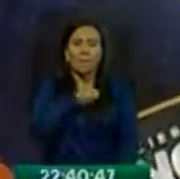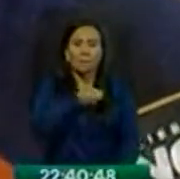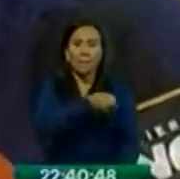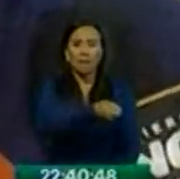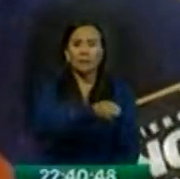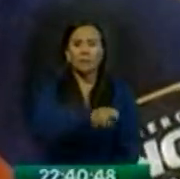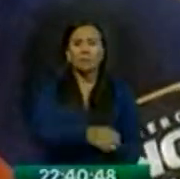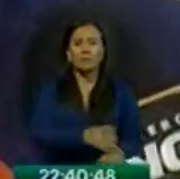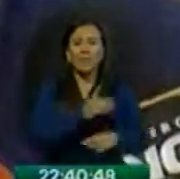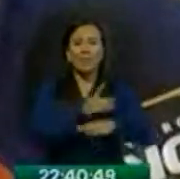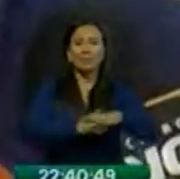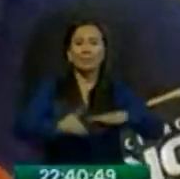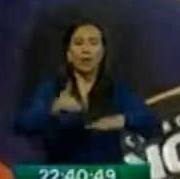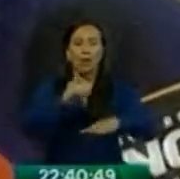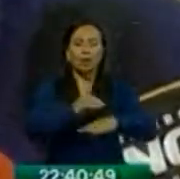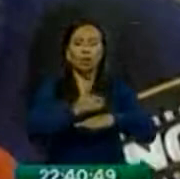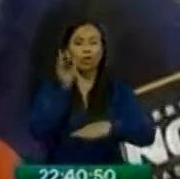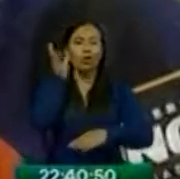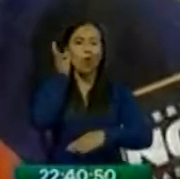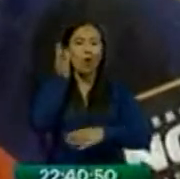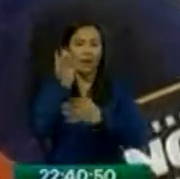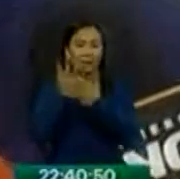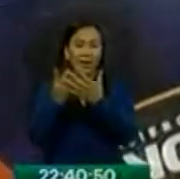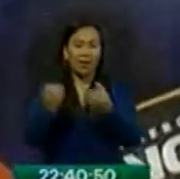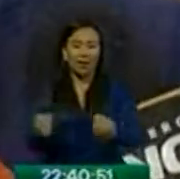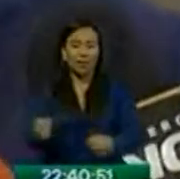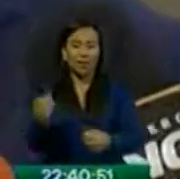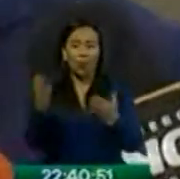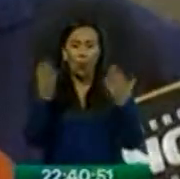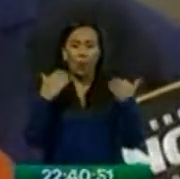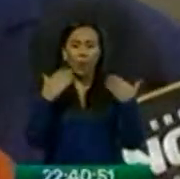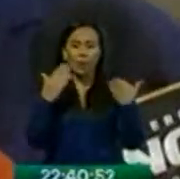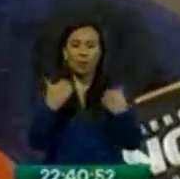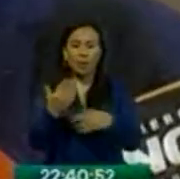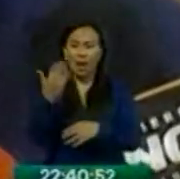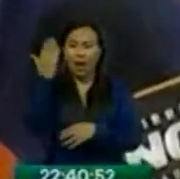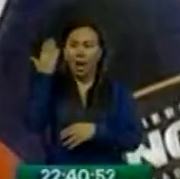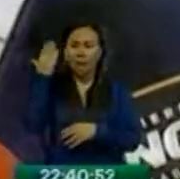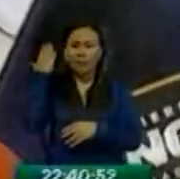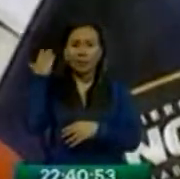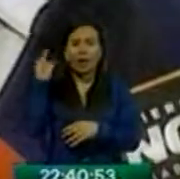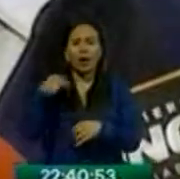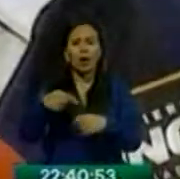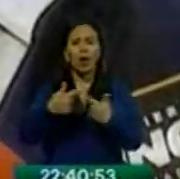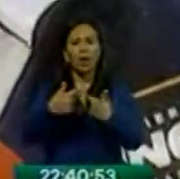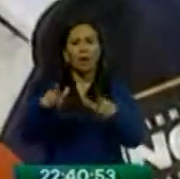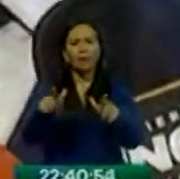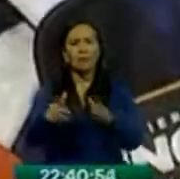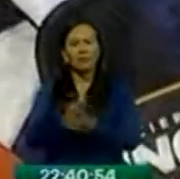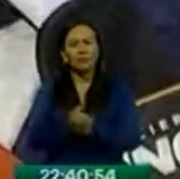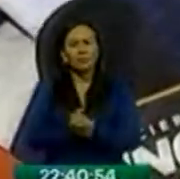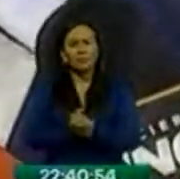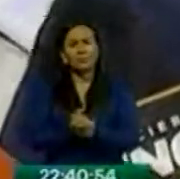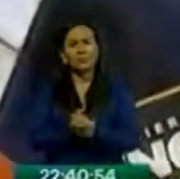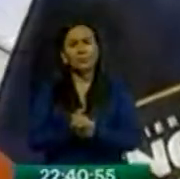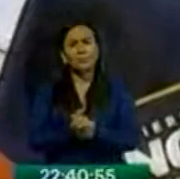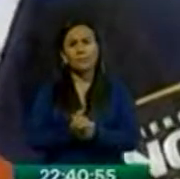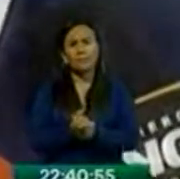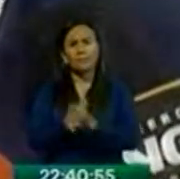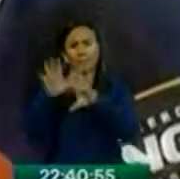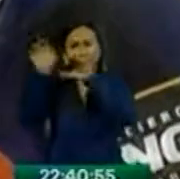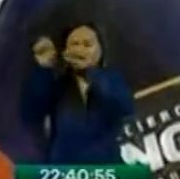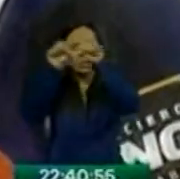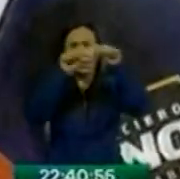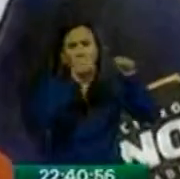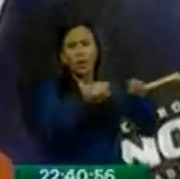de la directora del Centro de Rehabilitación de Mujeres de Guayaquil hace pocos meses en nuestro país, también se le está queriendo regresar a Guayaquil,